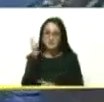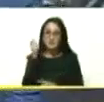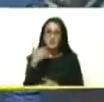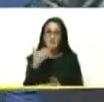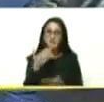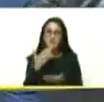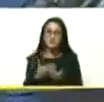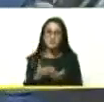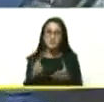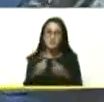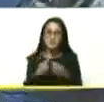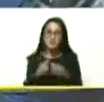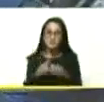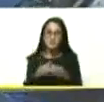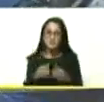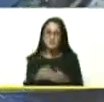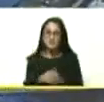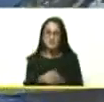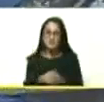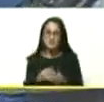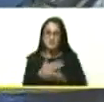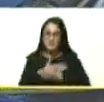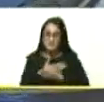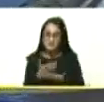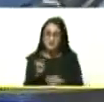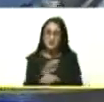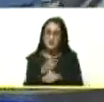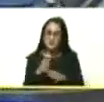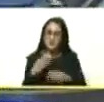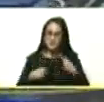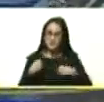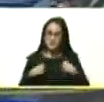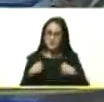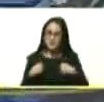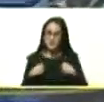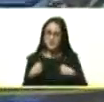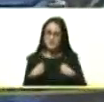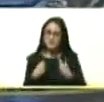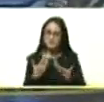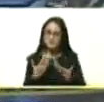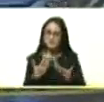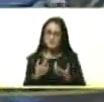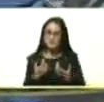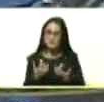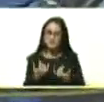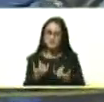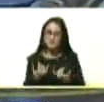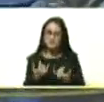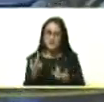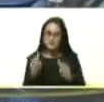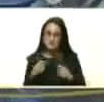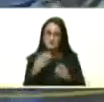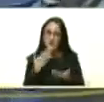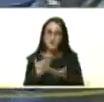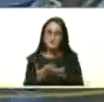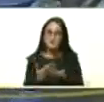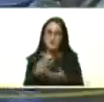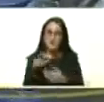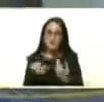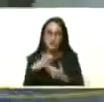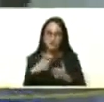equipo, nuevamente le repito, y por supuesto a un gobernador preocupado porque se discute esto. Esto es posible gracias a